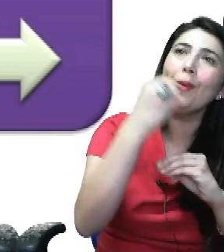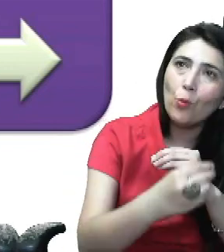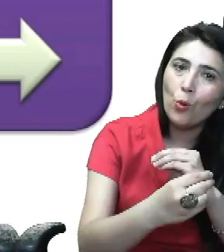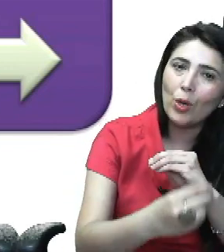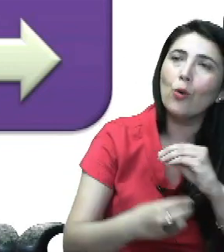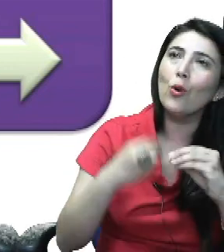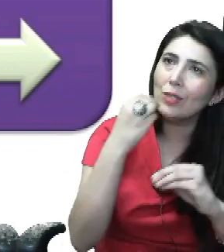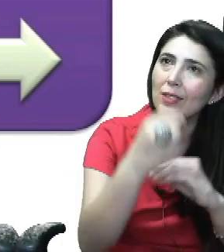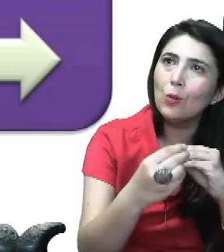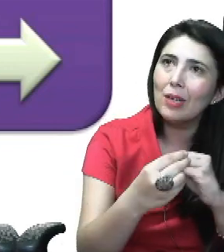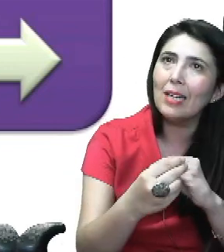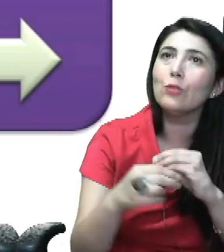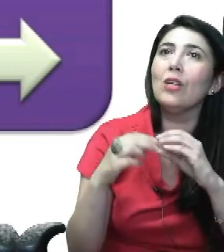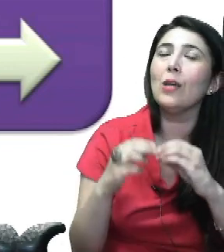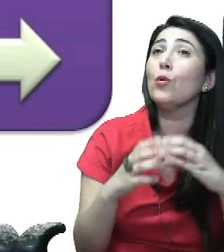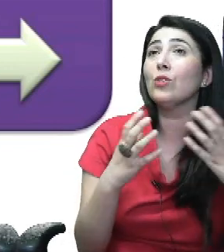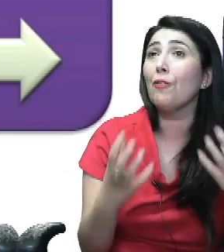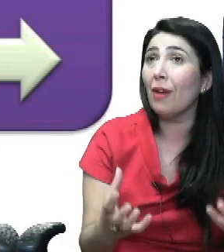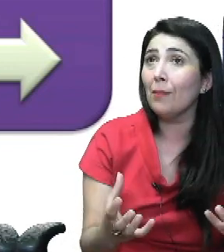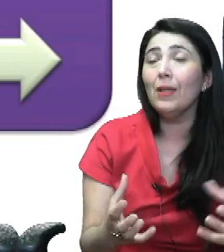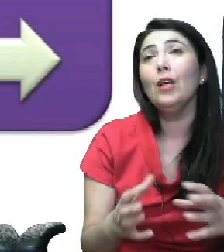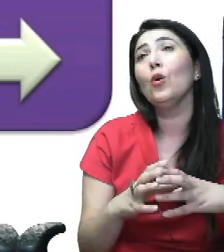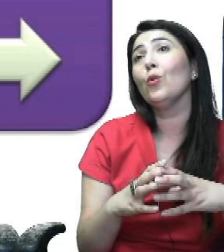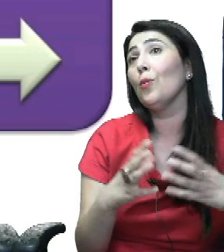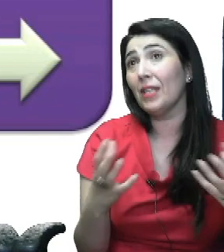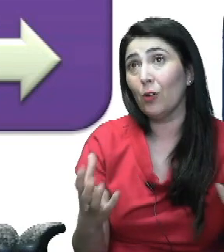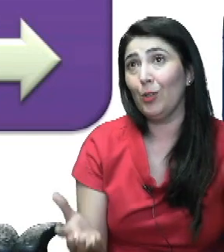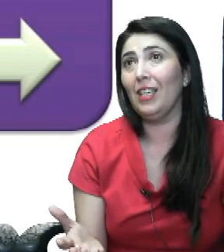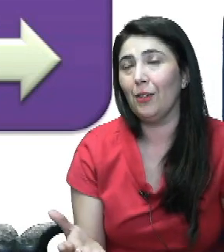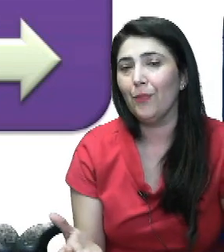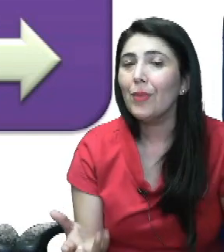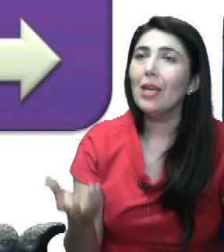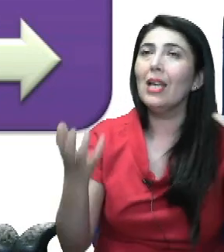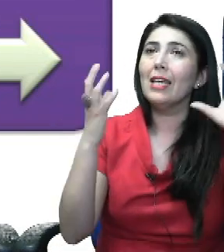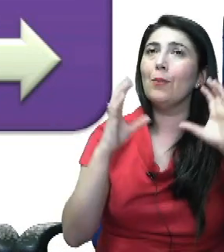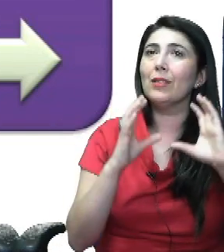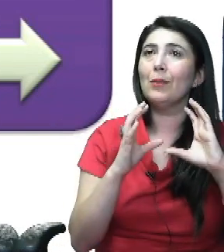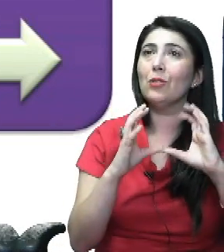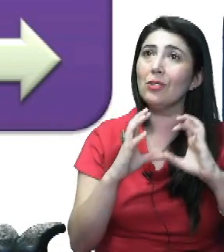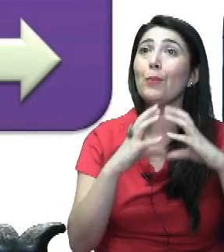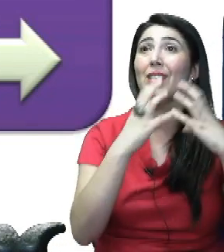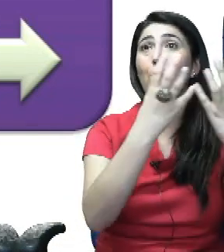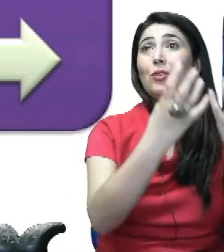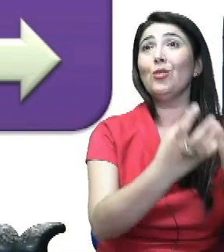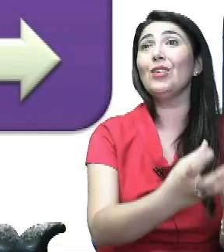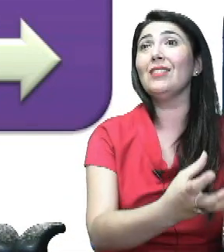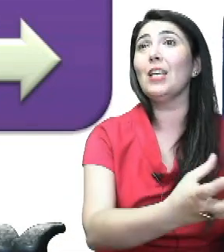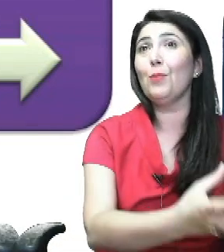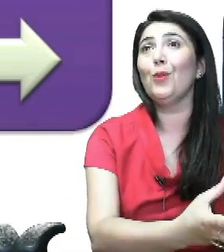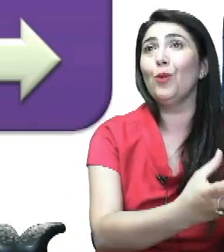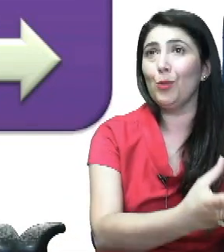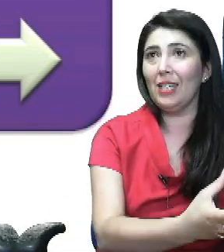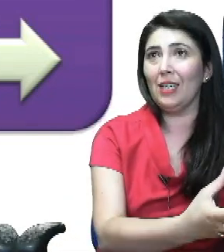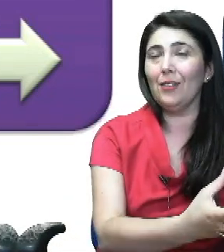tiene un vínculo, que conoce a esa comunidad, que es un equipo de un CEFAM o de un hospital comunitario. El equipo ARSAM entonces se pone a disposición de ese